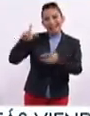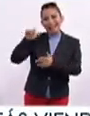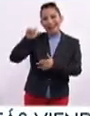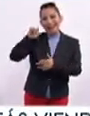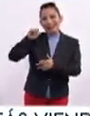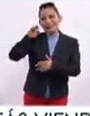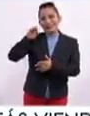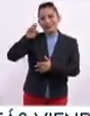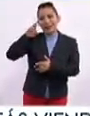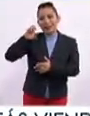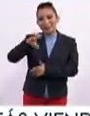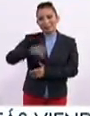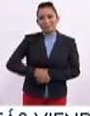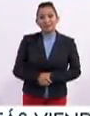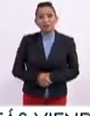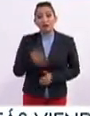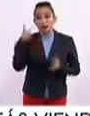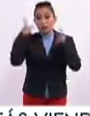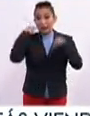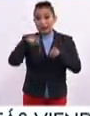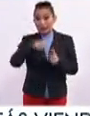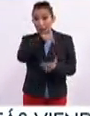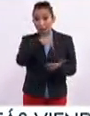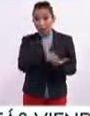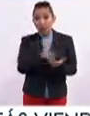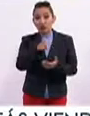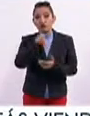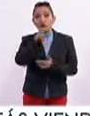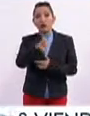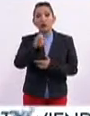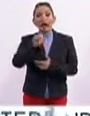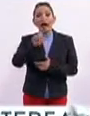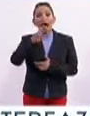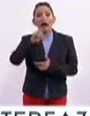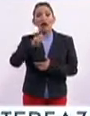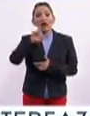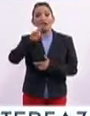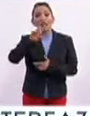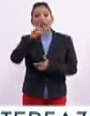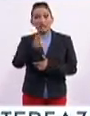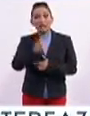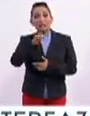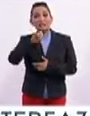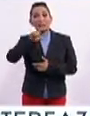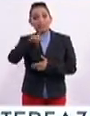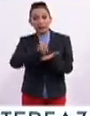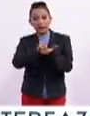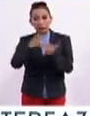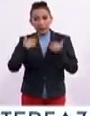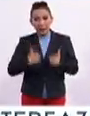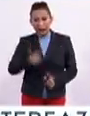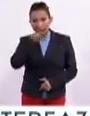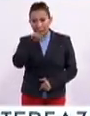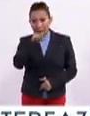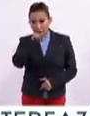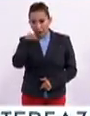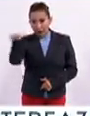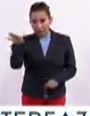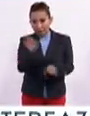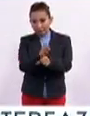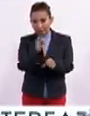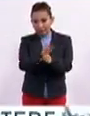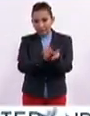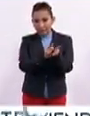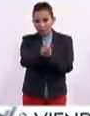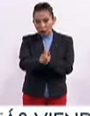FARC. Nos visita en el estudio el doctor Aro Reyes, fiscal de Derechos Humanos de Jalisco y defensor